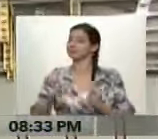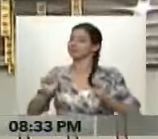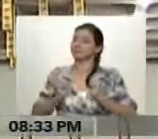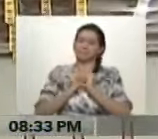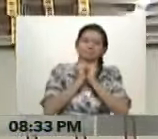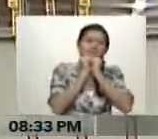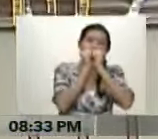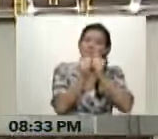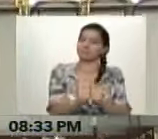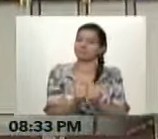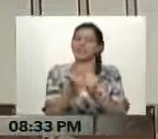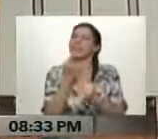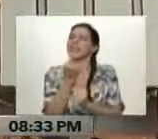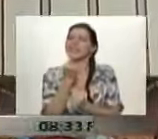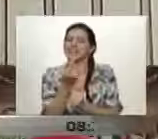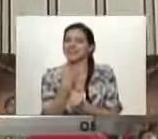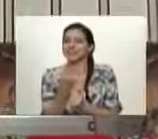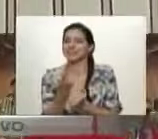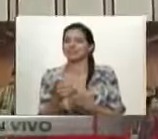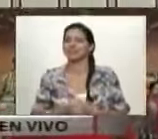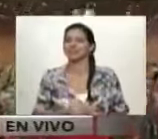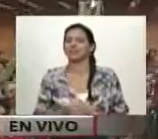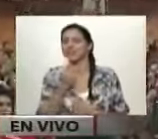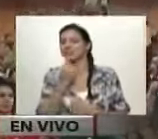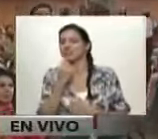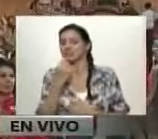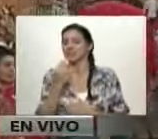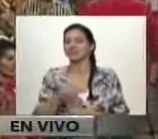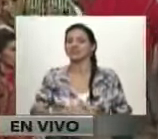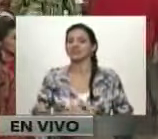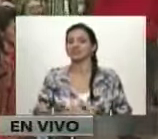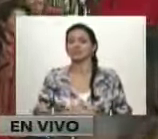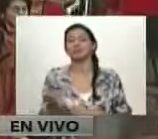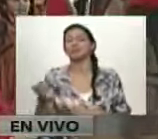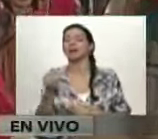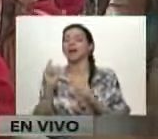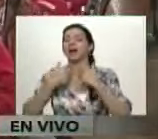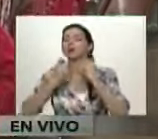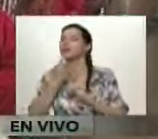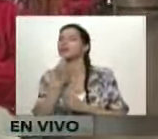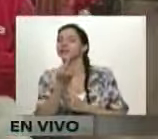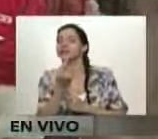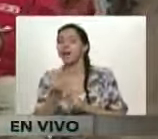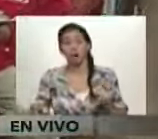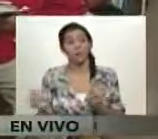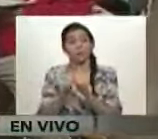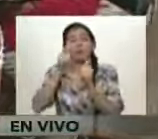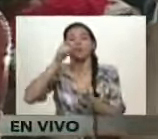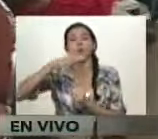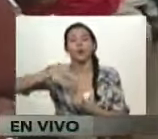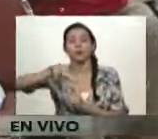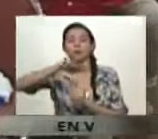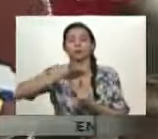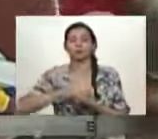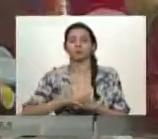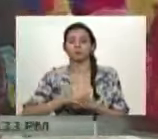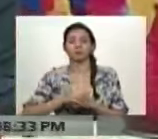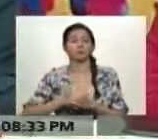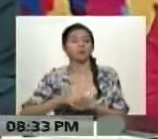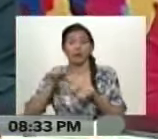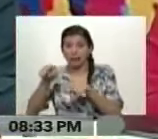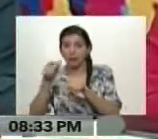acompañar, ¿qué dice una de las líneas, Aristóbulo? Acompañar al pueblo en sus